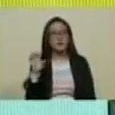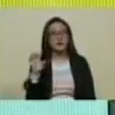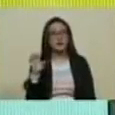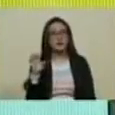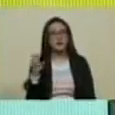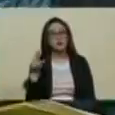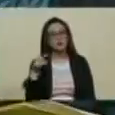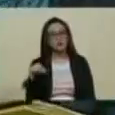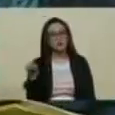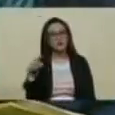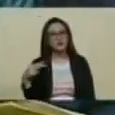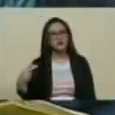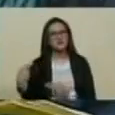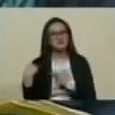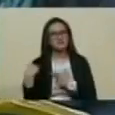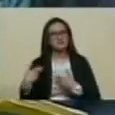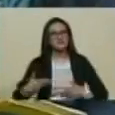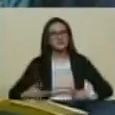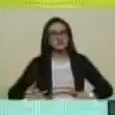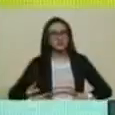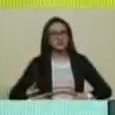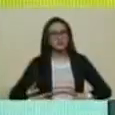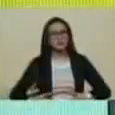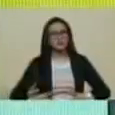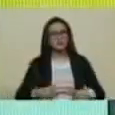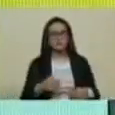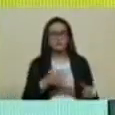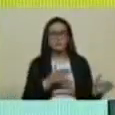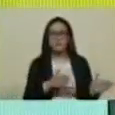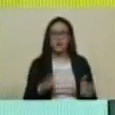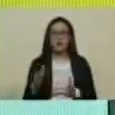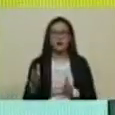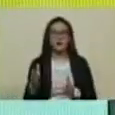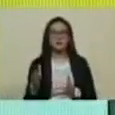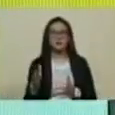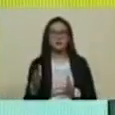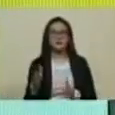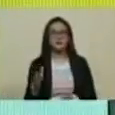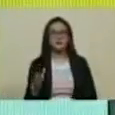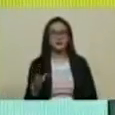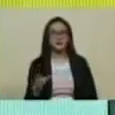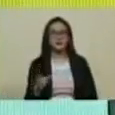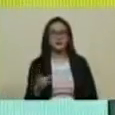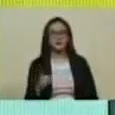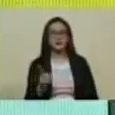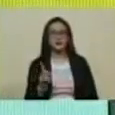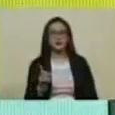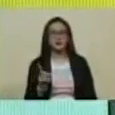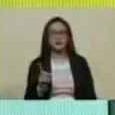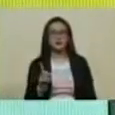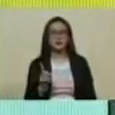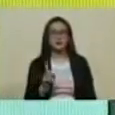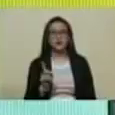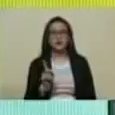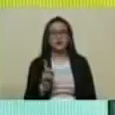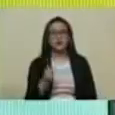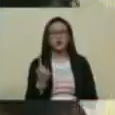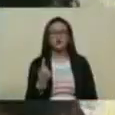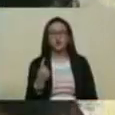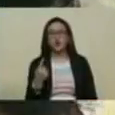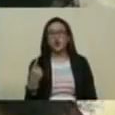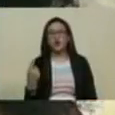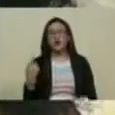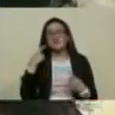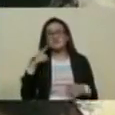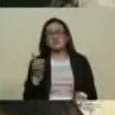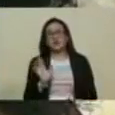ustedes tienen que esmerarse con un plan. No se trata de hacerlo así de